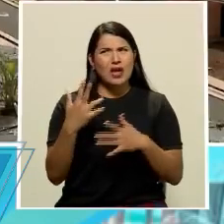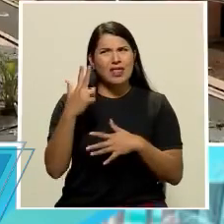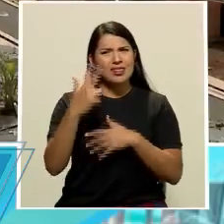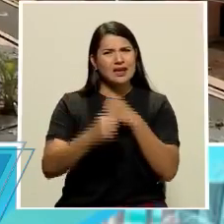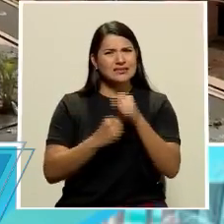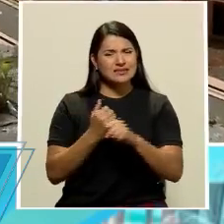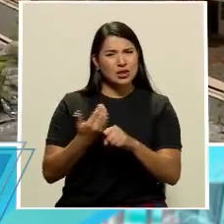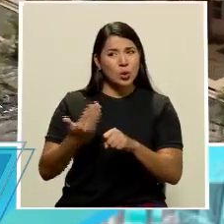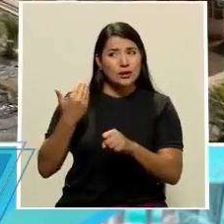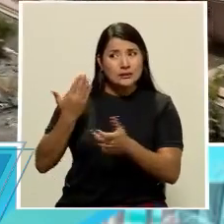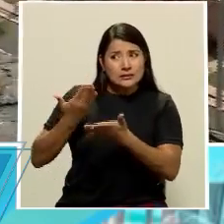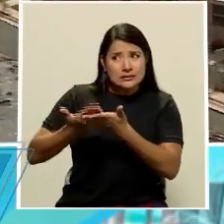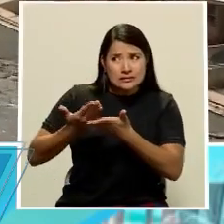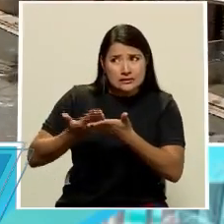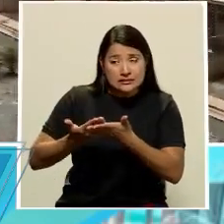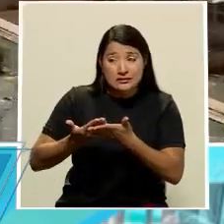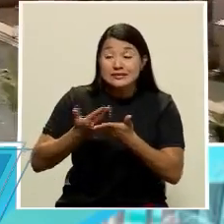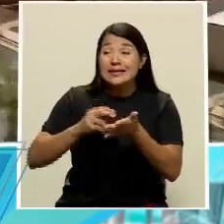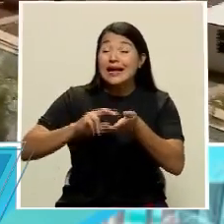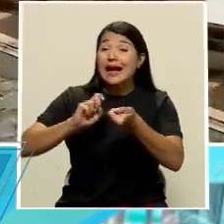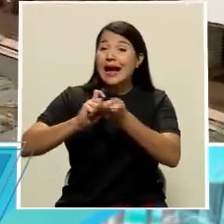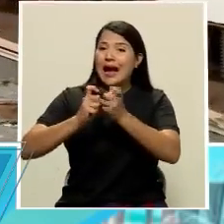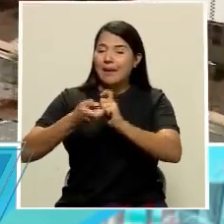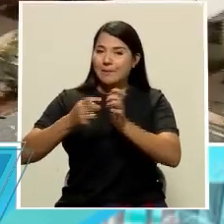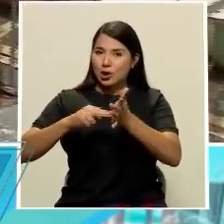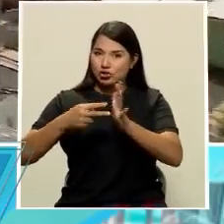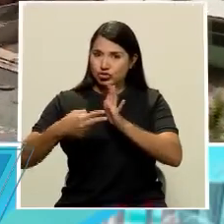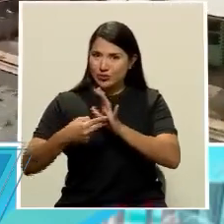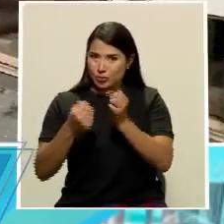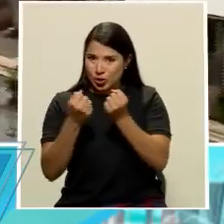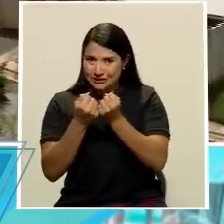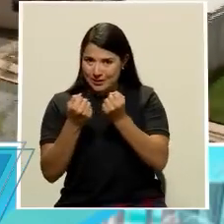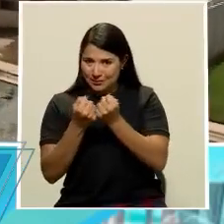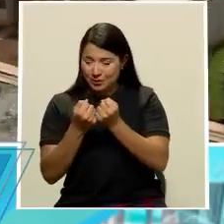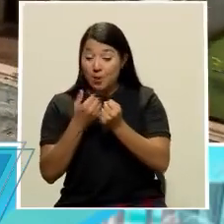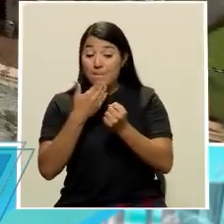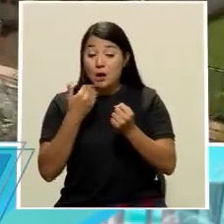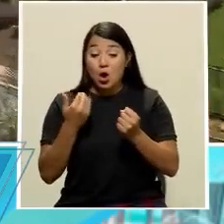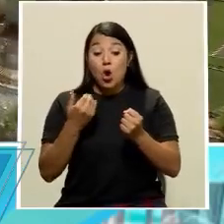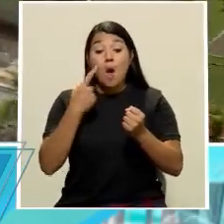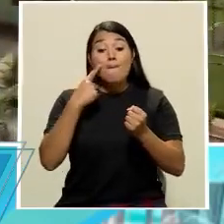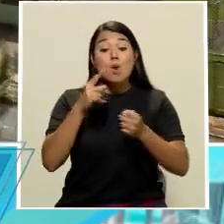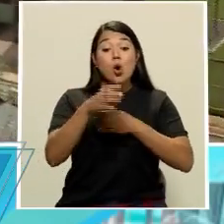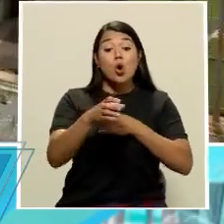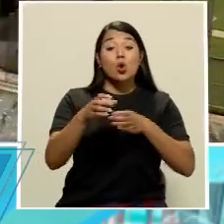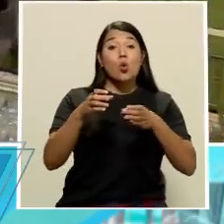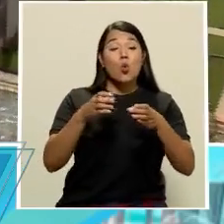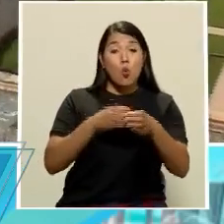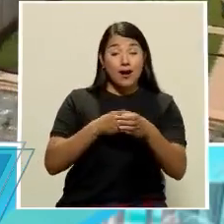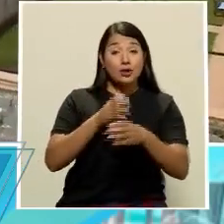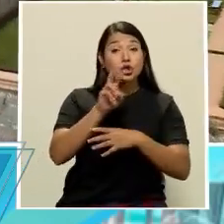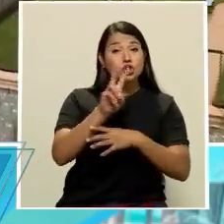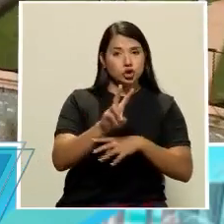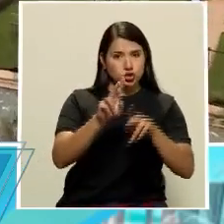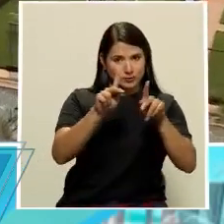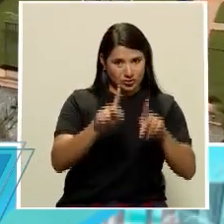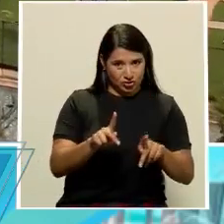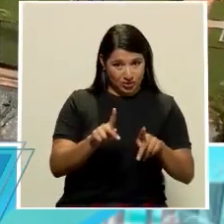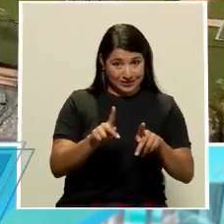calcular el hacinamiento a partir de más de 2 personas por dormitorio. Creemos que eso se acerca más a una realidad, a una vivienda digna, de